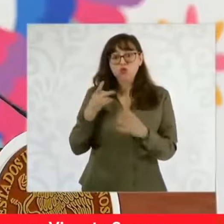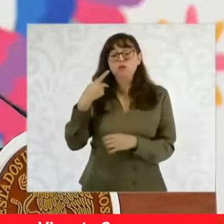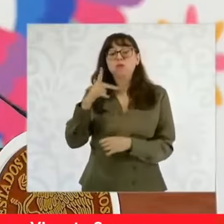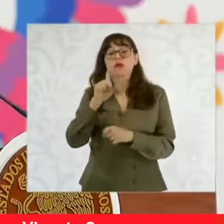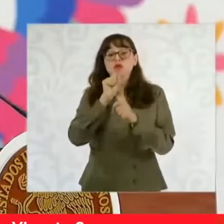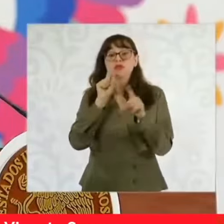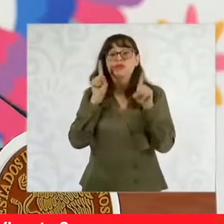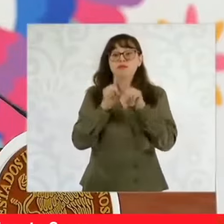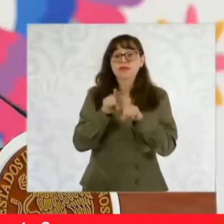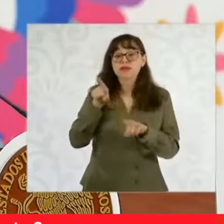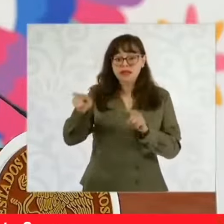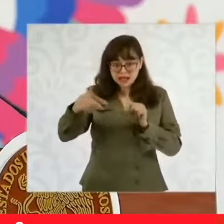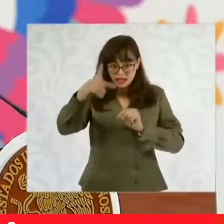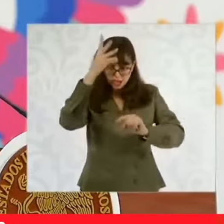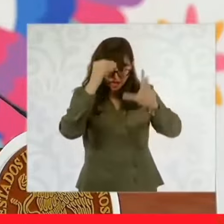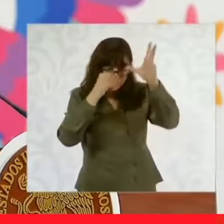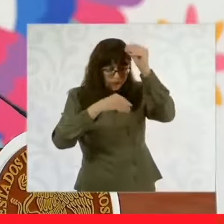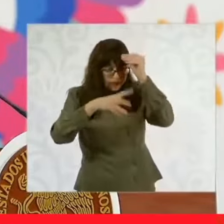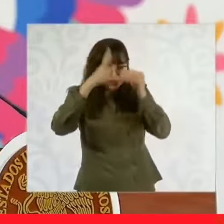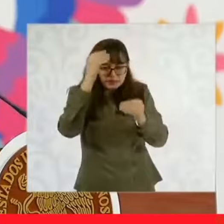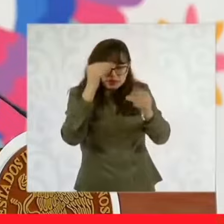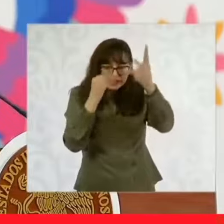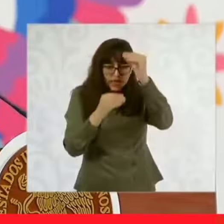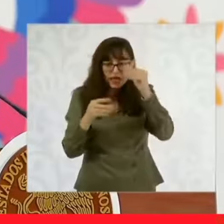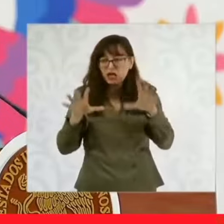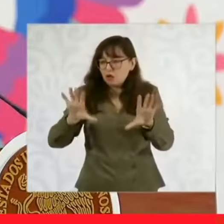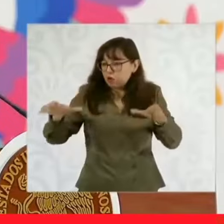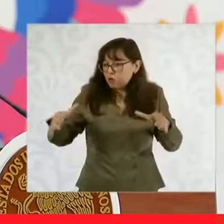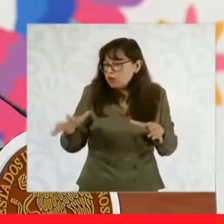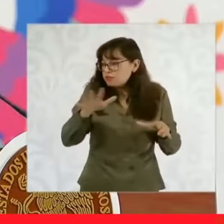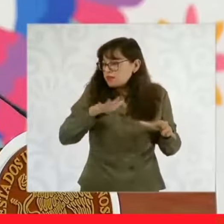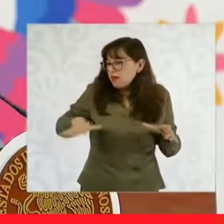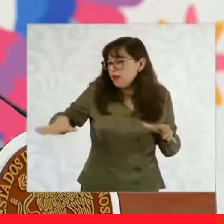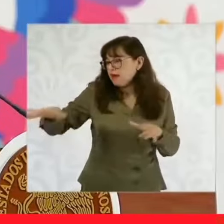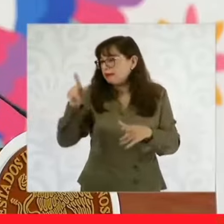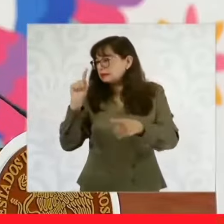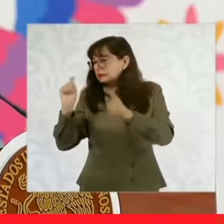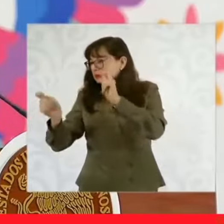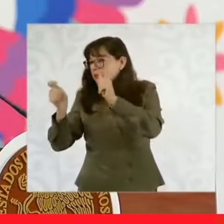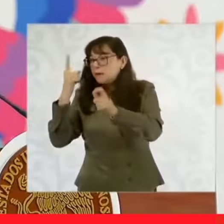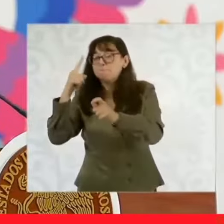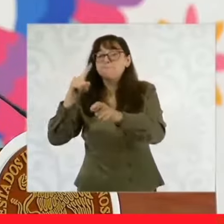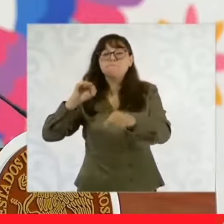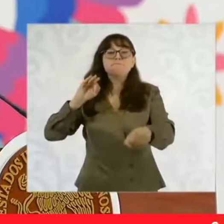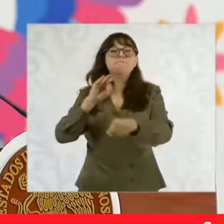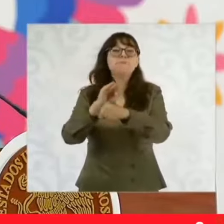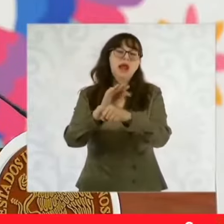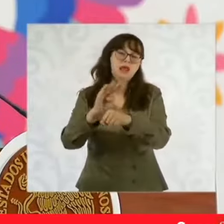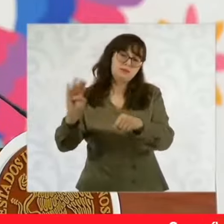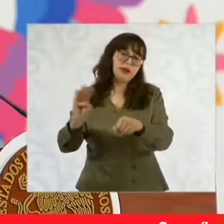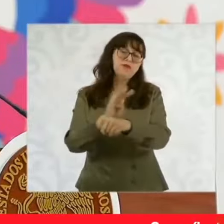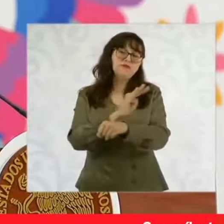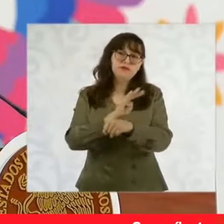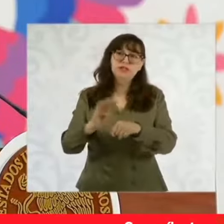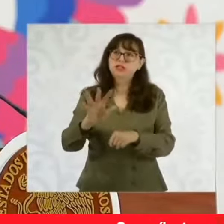conocimientos básicos, sus conocimientos de su comunidad, para el beneficio de las y los